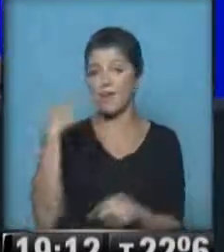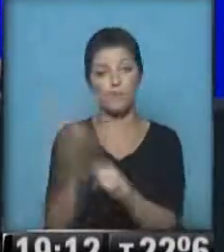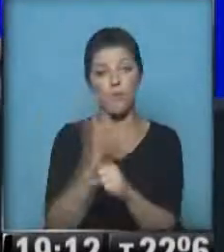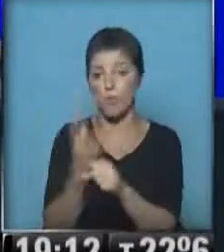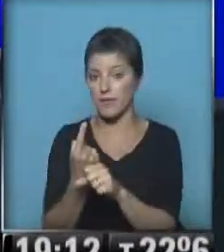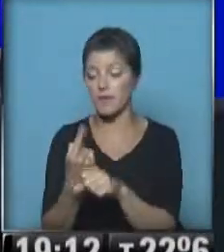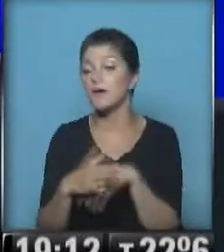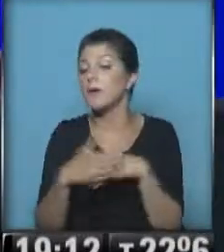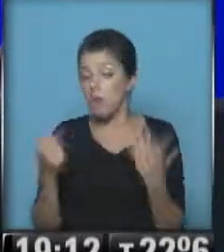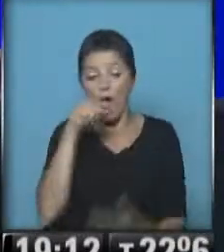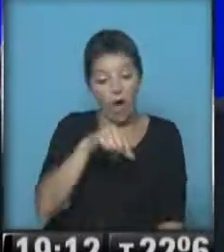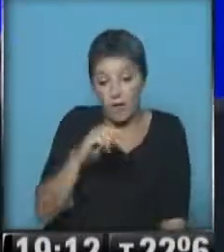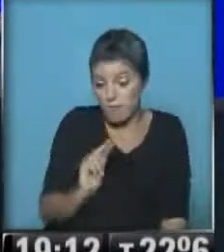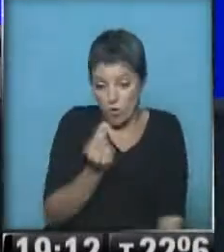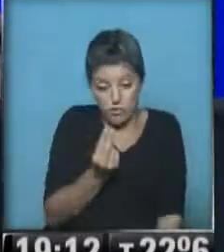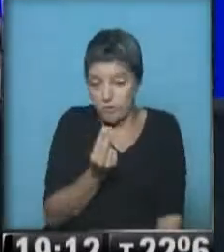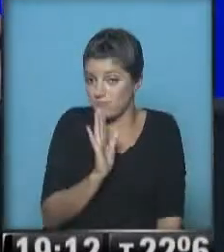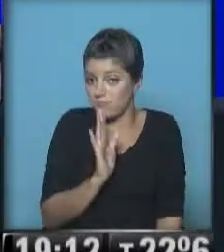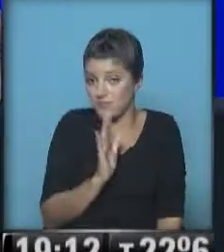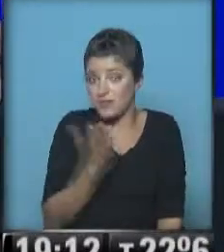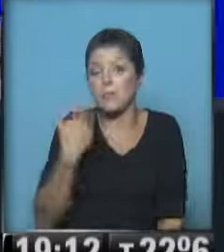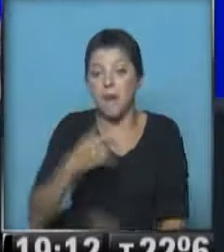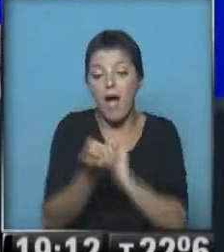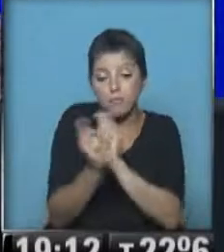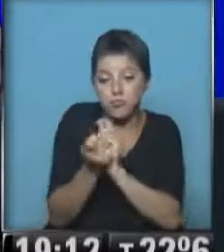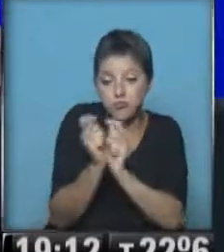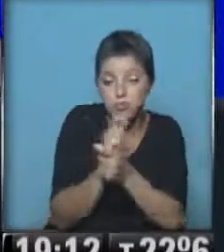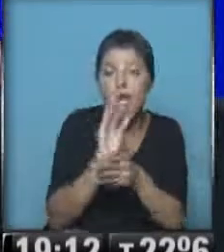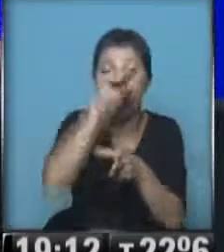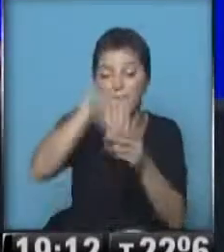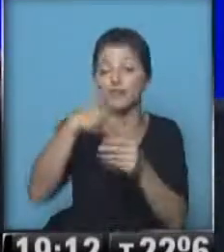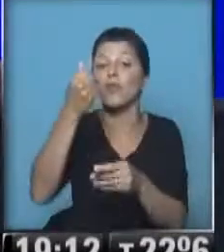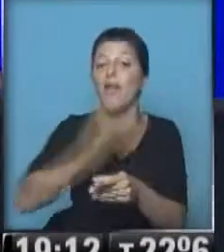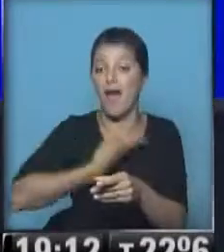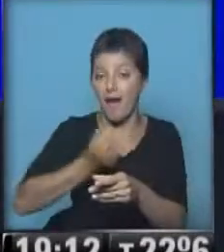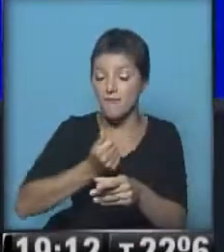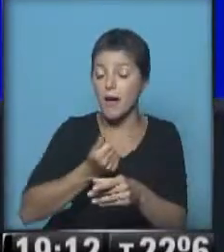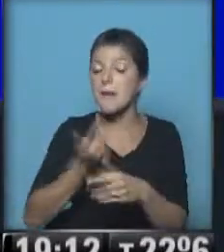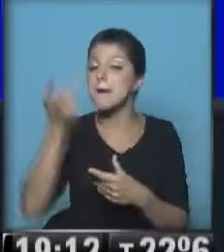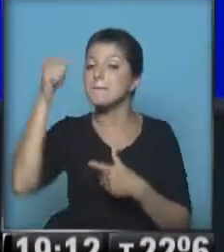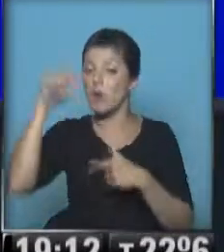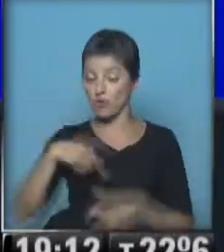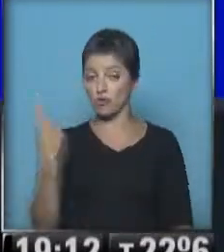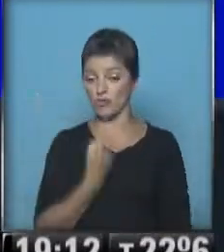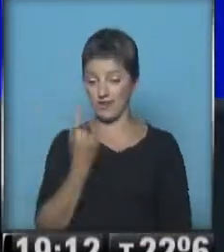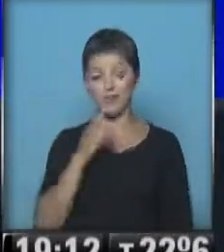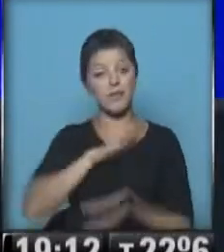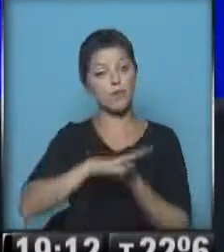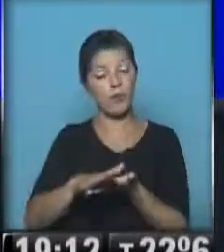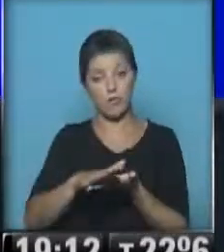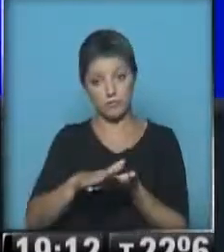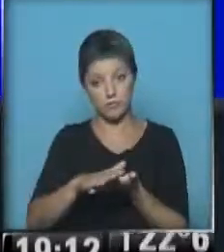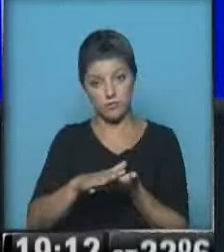Bueno, se murió Grondona, teóricamente va a haber una renovación en la AFA dentro de poco, pero estos dirigentes nuevos van a tener